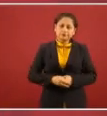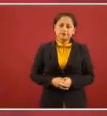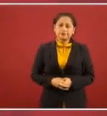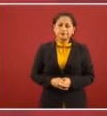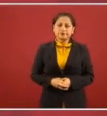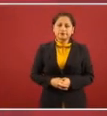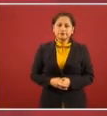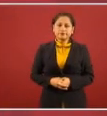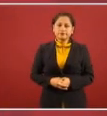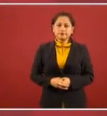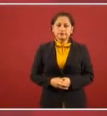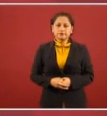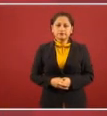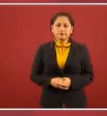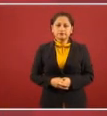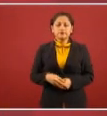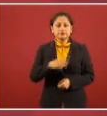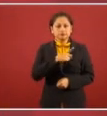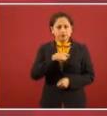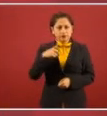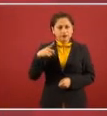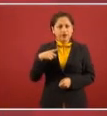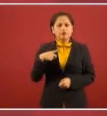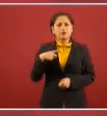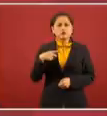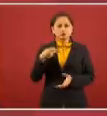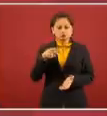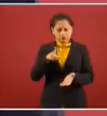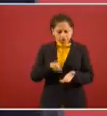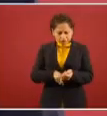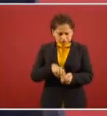Que sigamos ayudando.